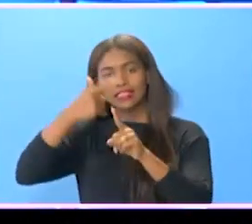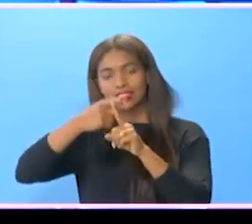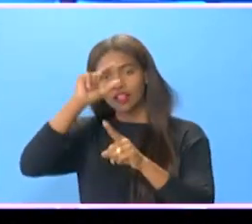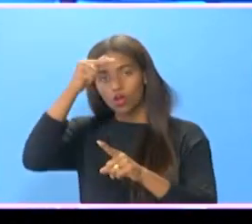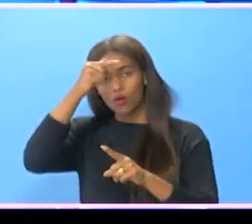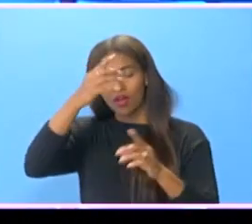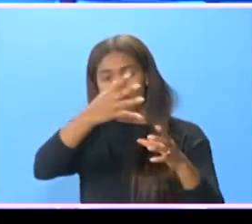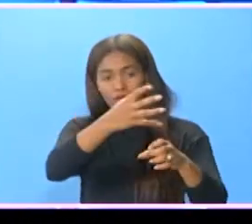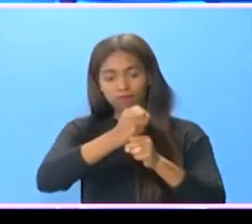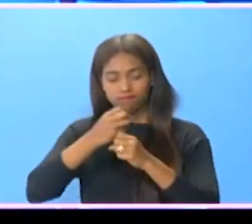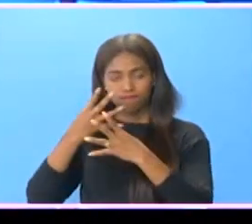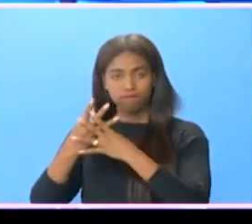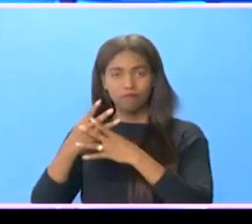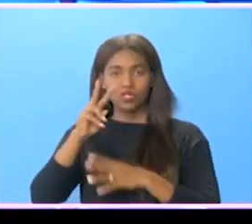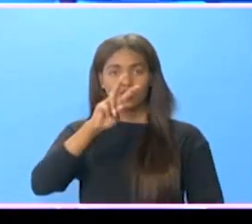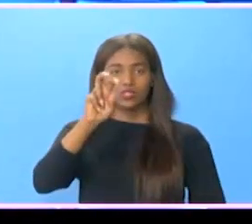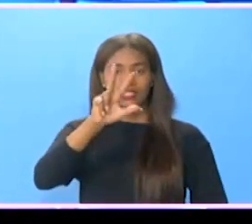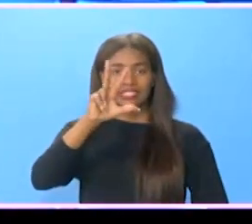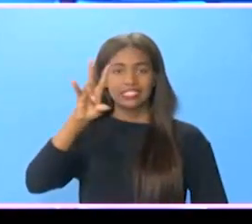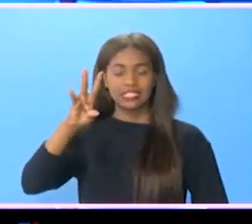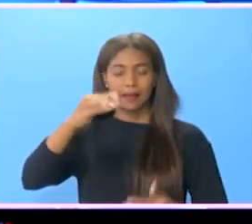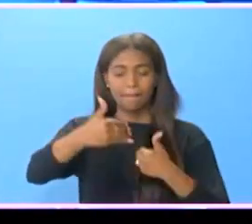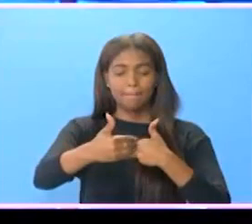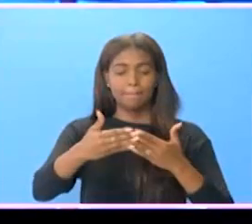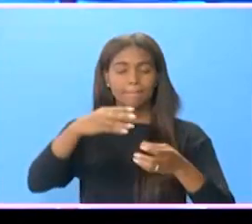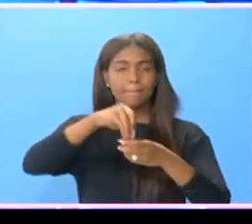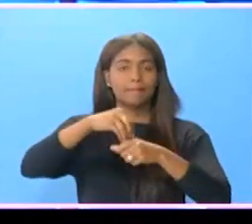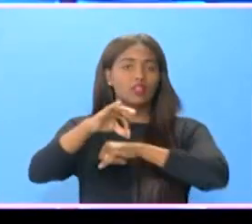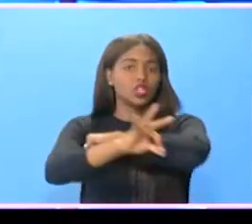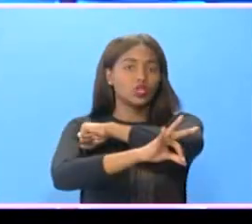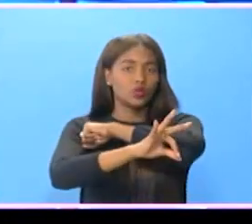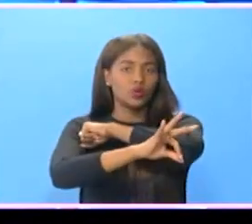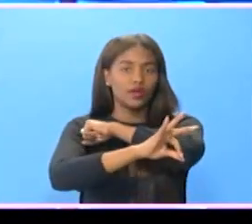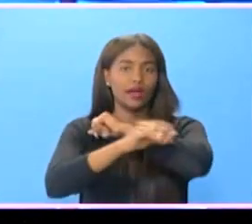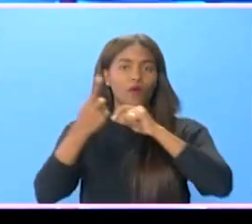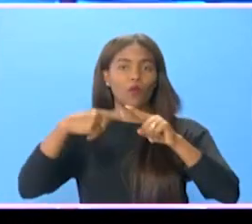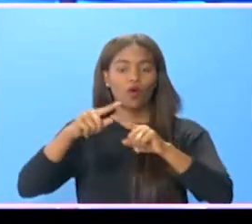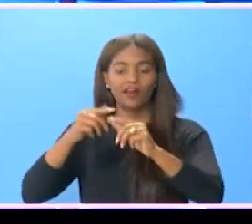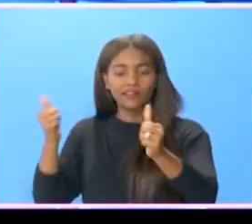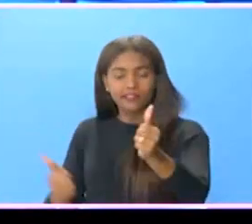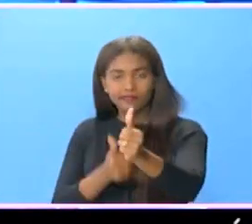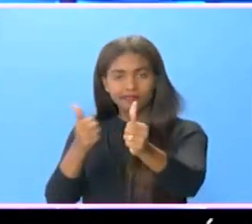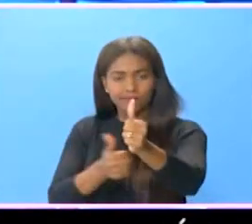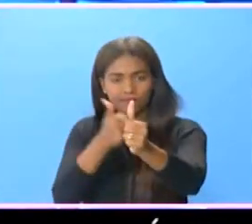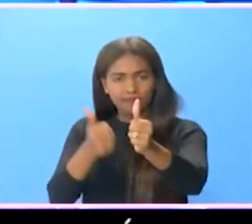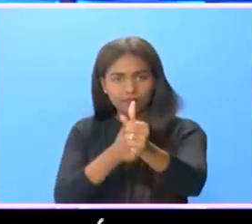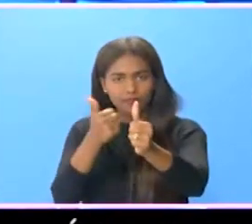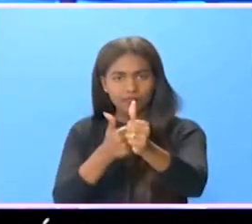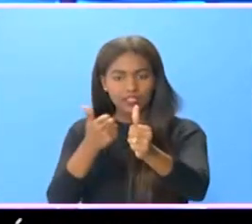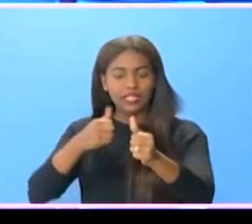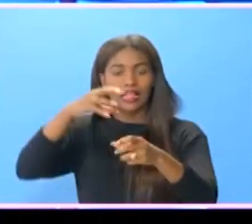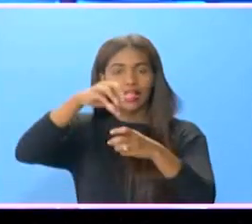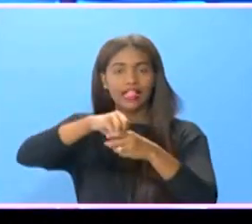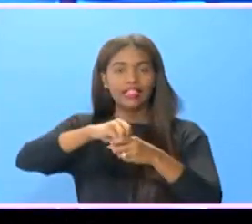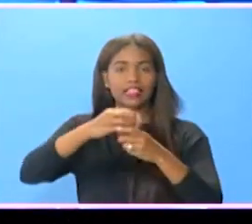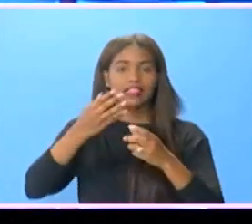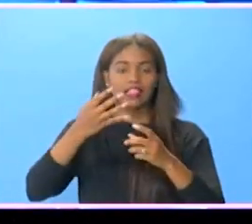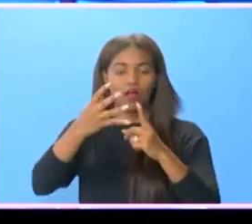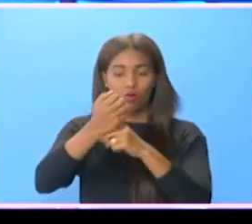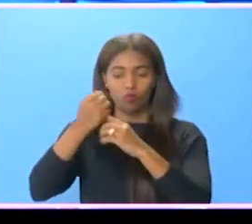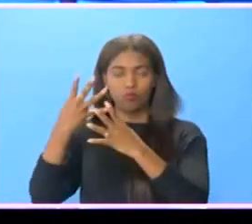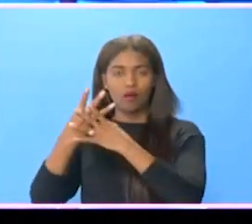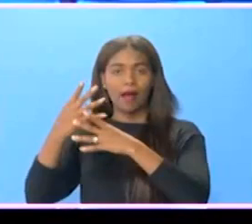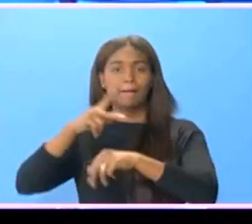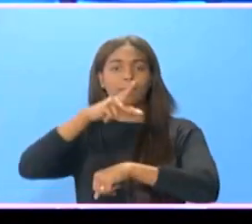confiscaron 237 paquetes, presumiblemente de cocaína, en medio de un operativo de persecución, interdicción y captura en